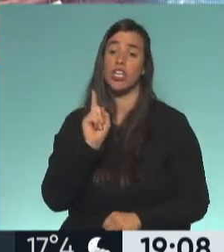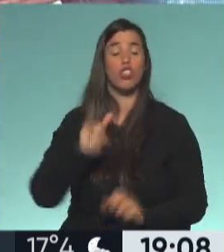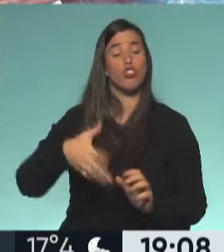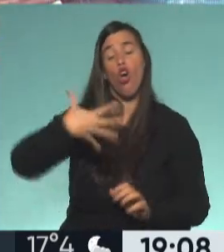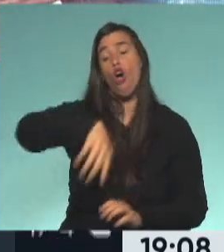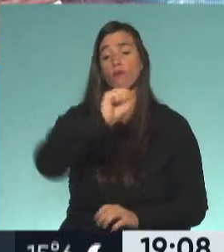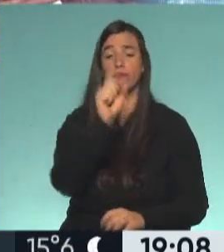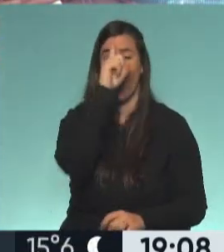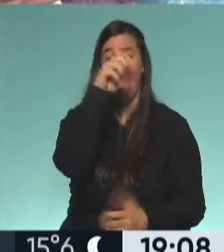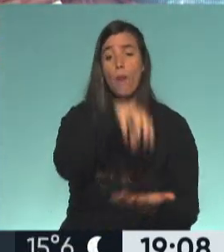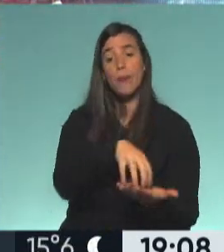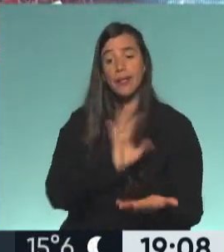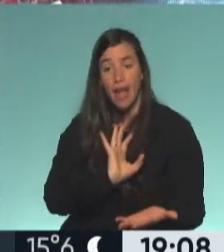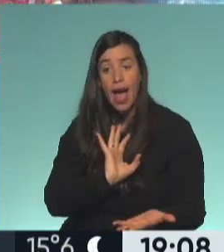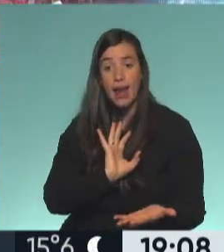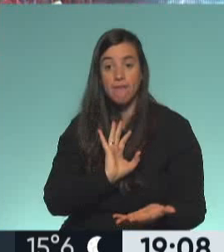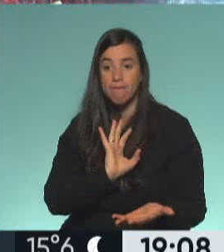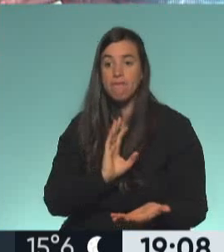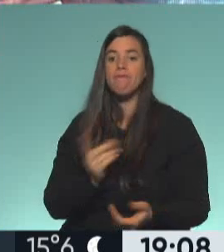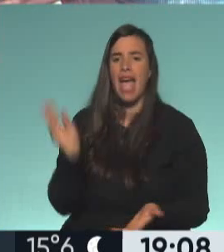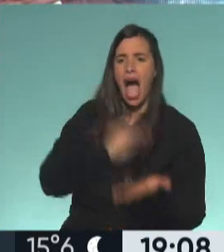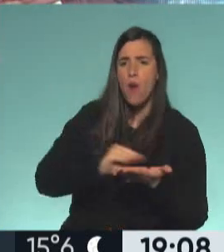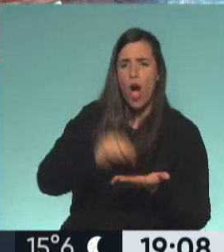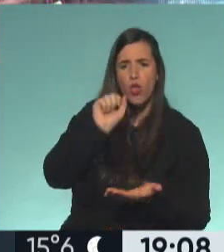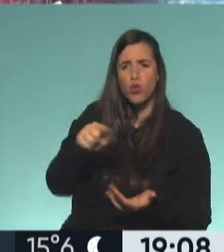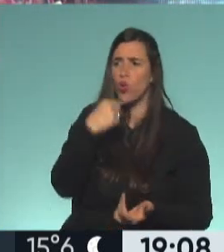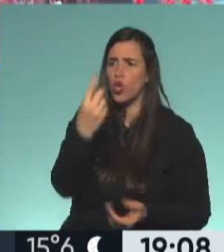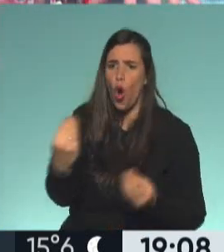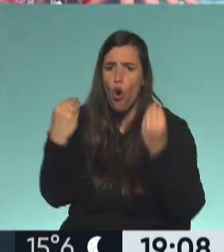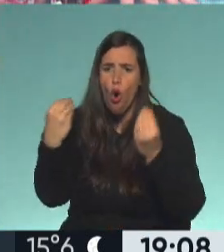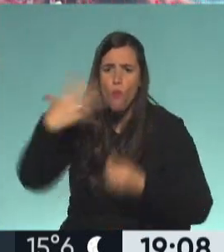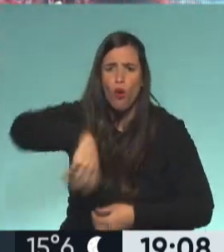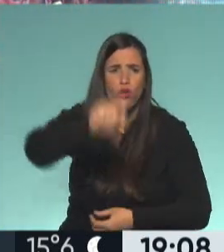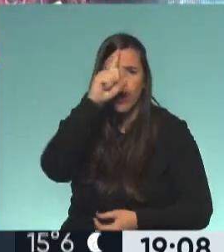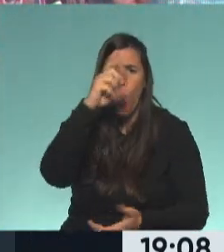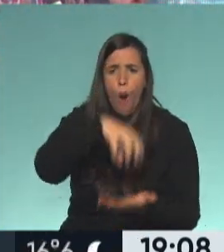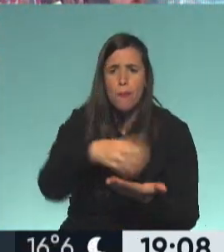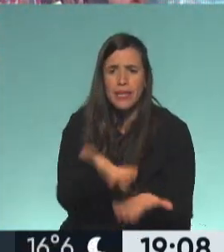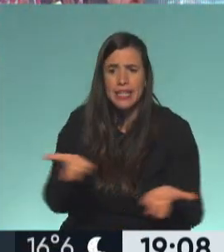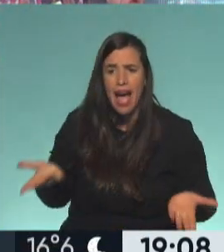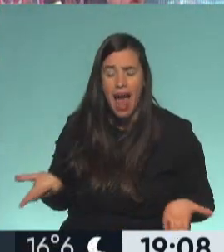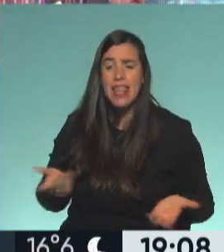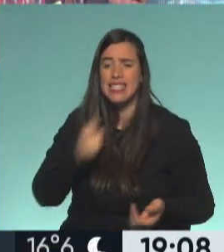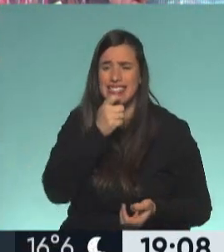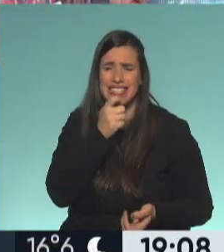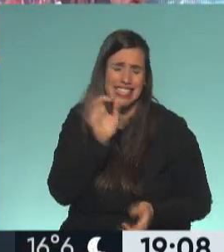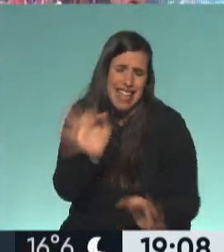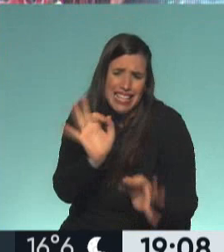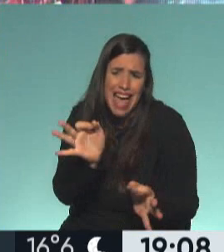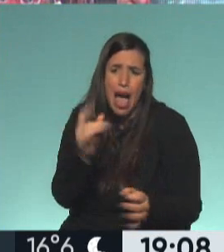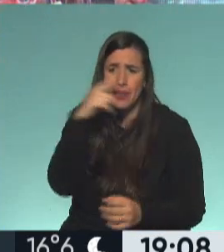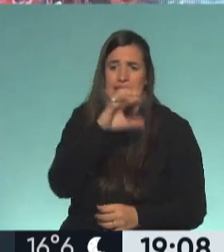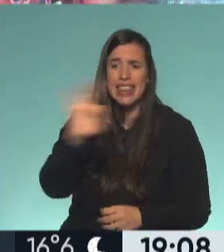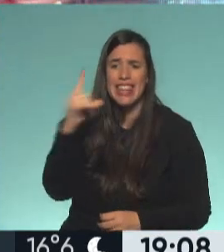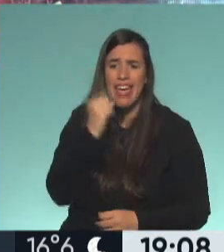justamente cuestionó que no lo hayan llevado a un hospital civil porque se sabe que ya si supera los 70 días se corre riesgo